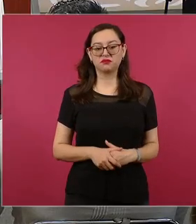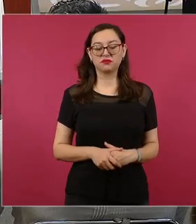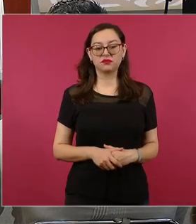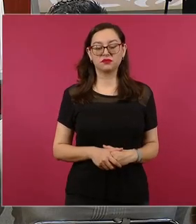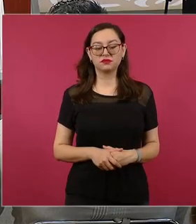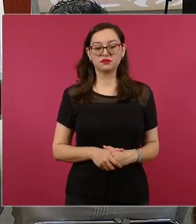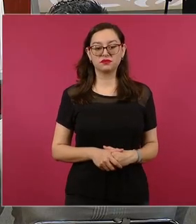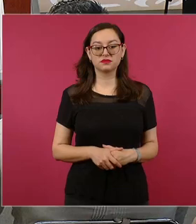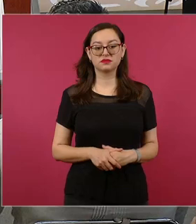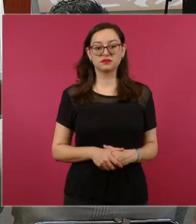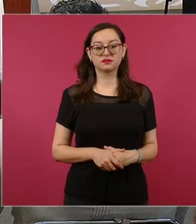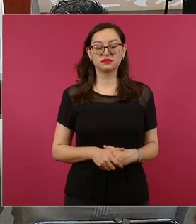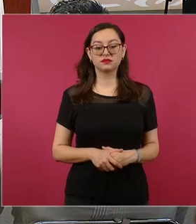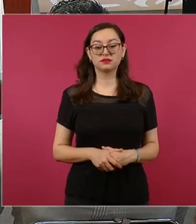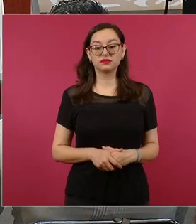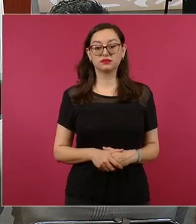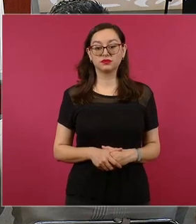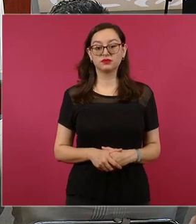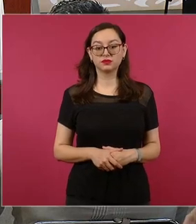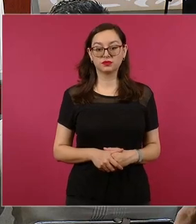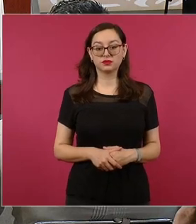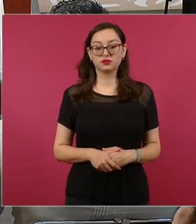que estaban por el conservadurismo,